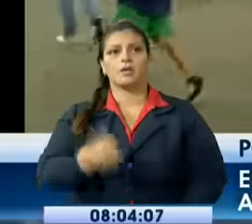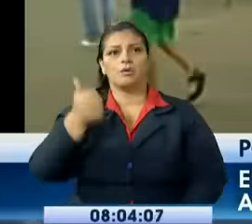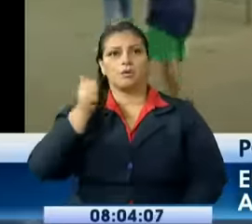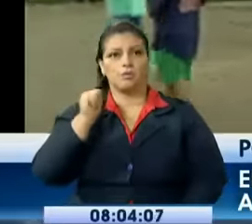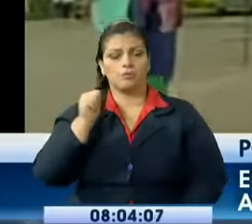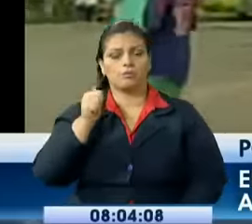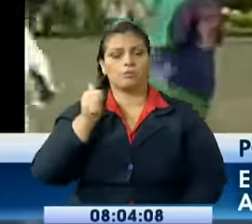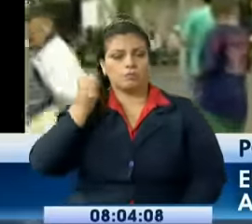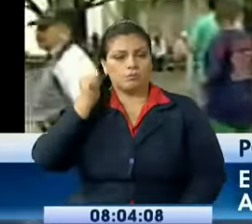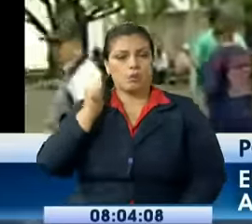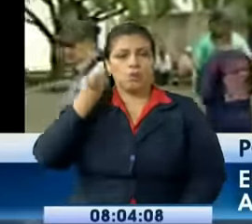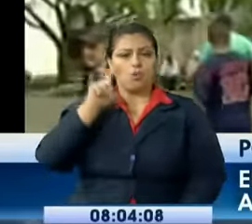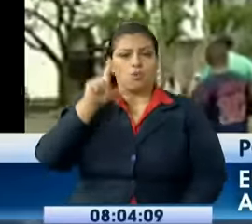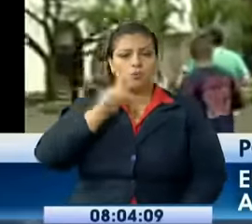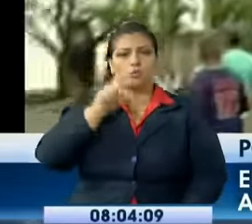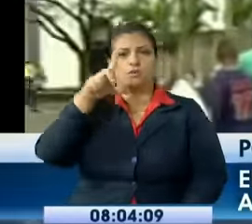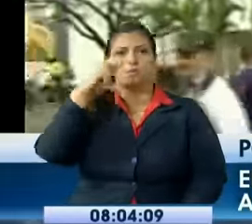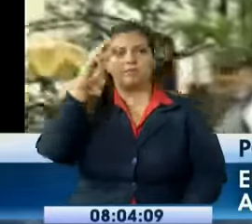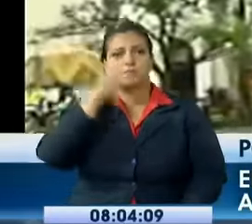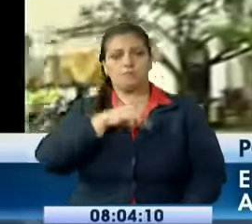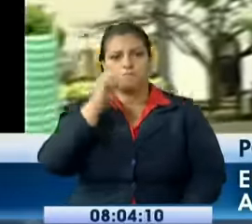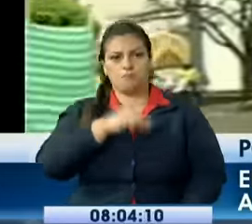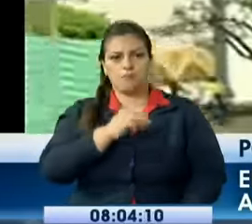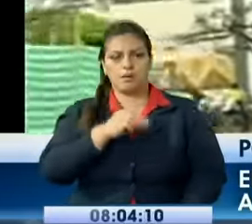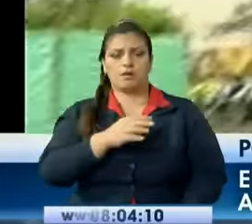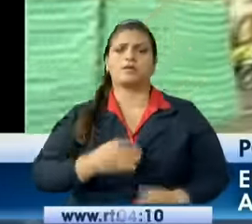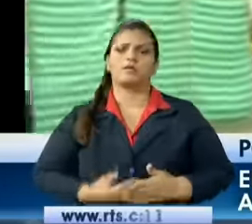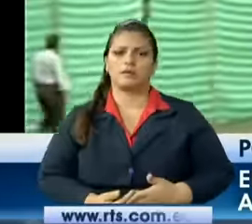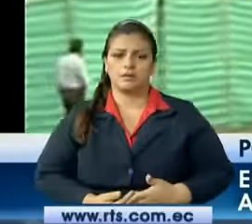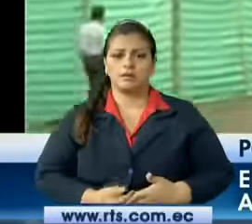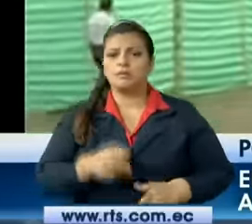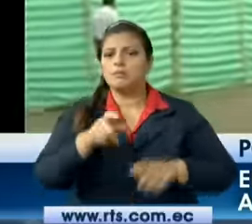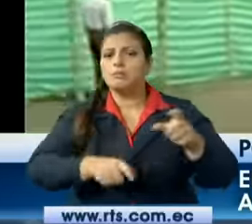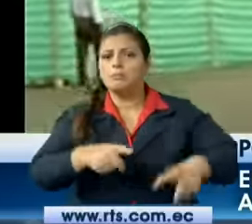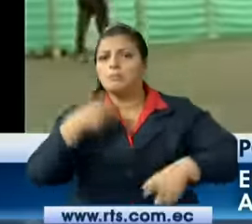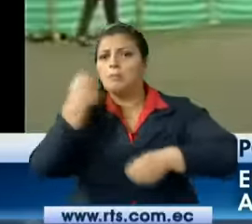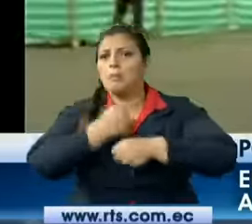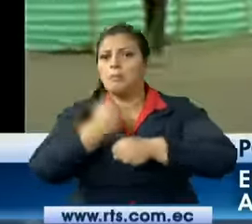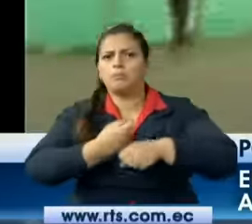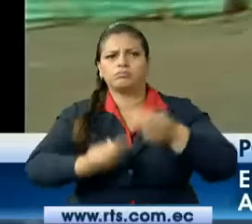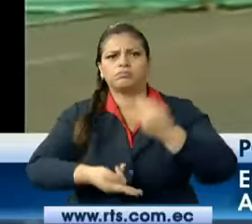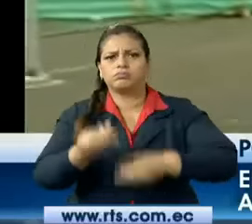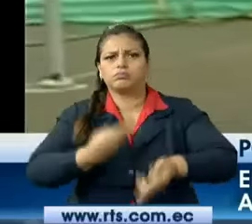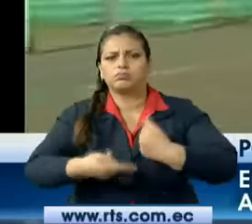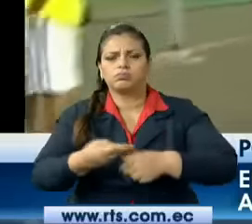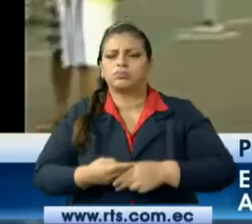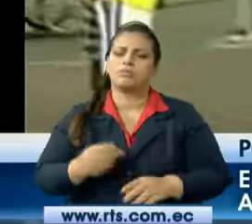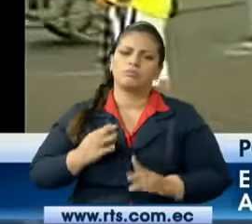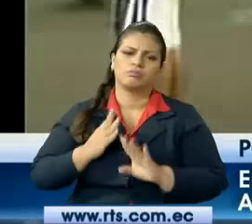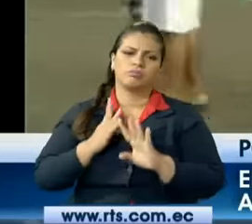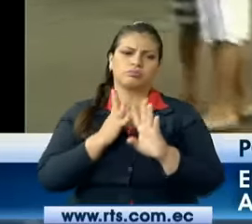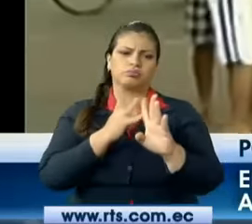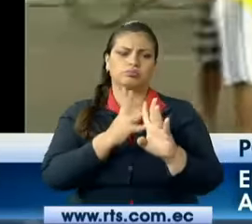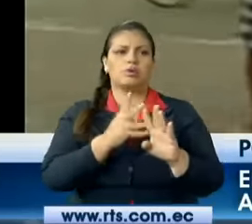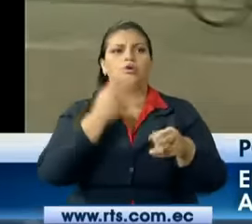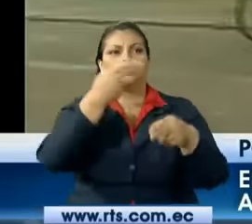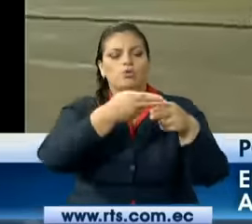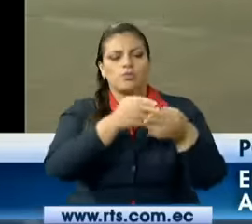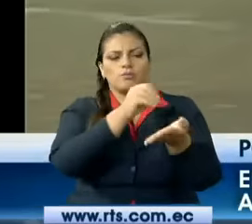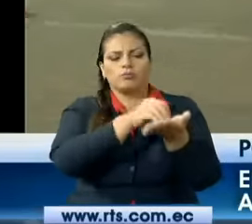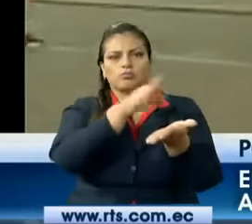las inscripciones y el ingreso de los comerciantes ya ayer miércoles ya se empezó a dar a la zona. La fase 2, que